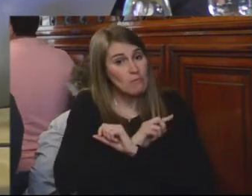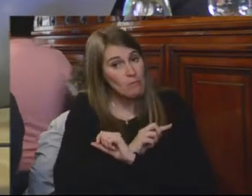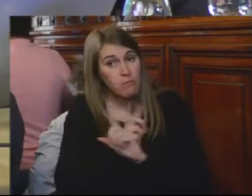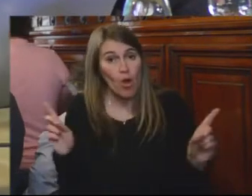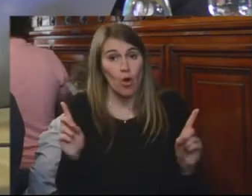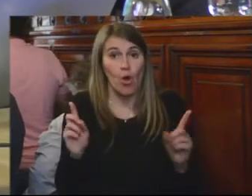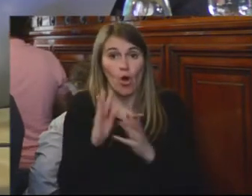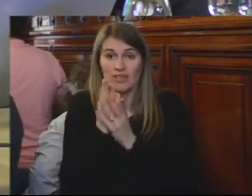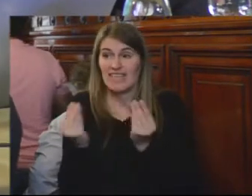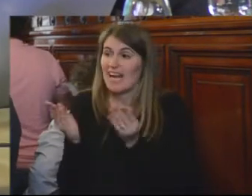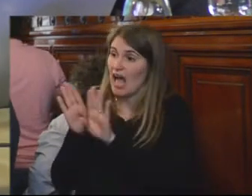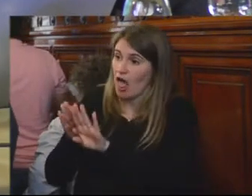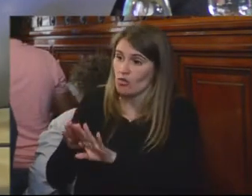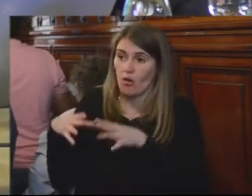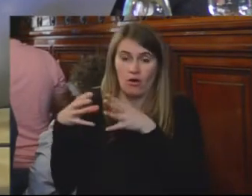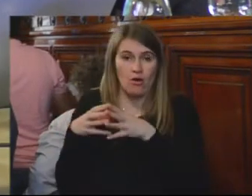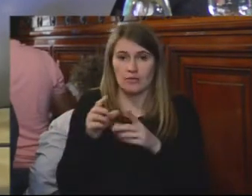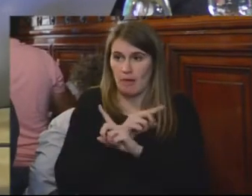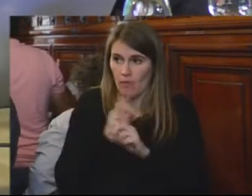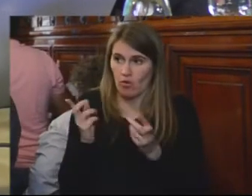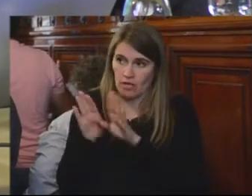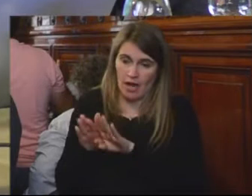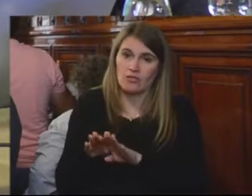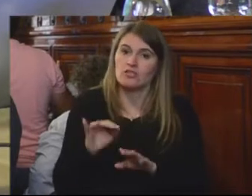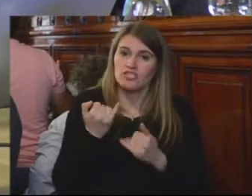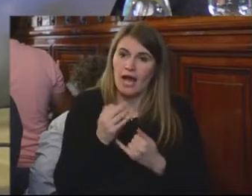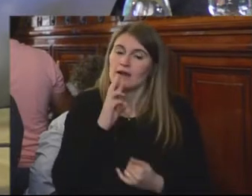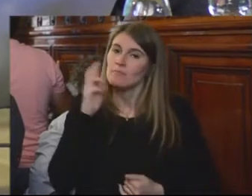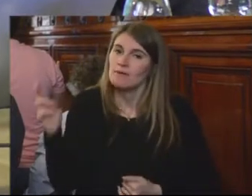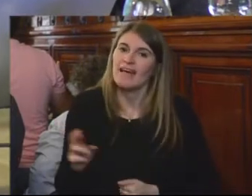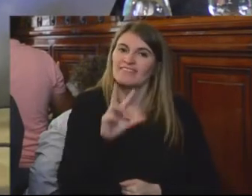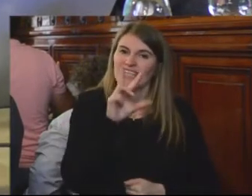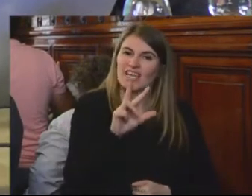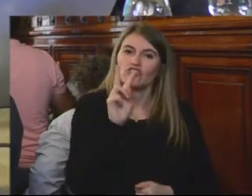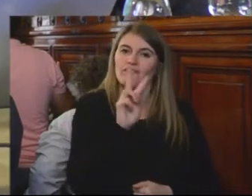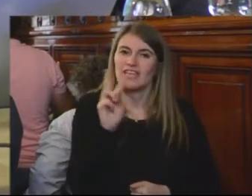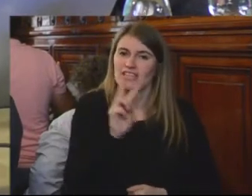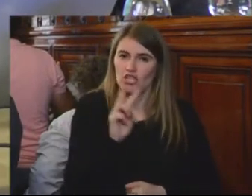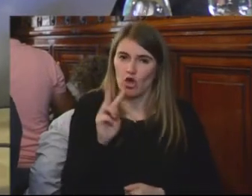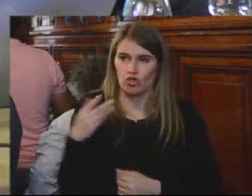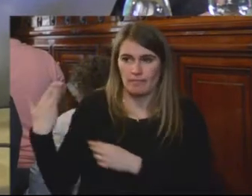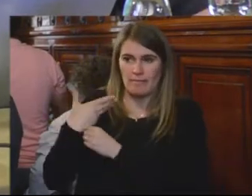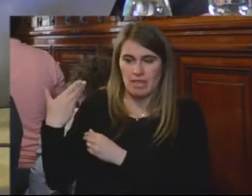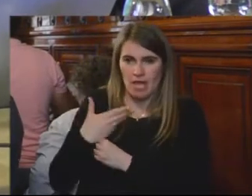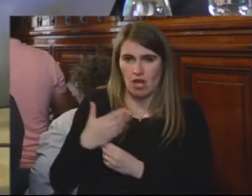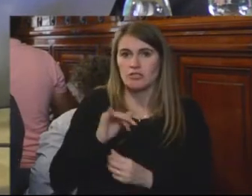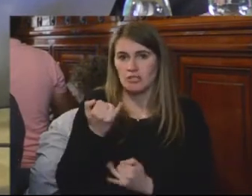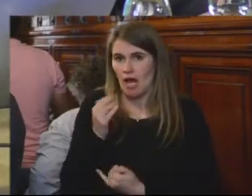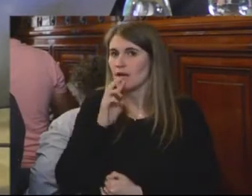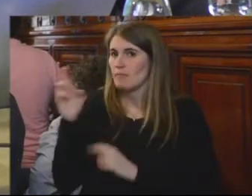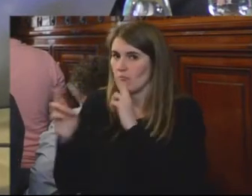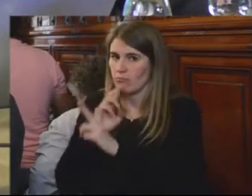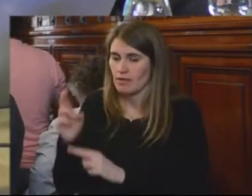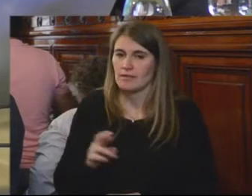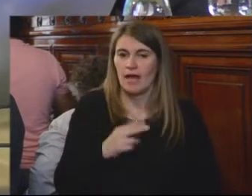qué se ha contestado 322 requerimientos durante 2016 y 326 336 en